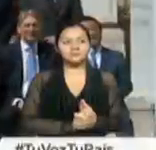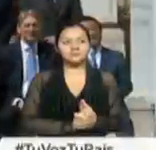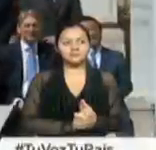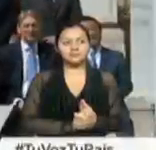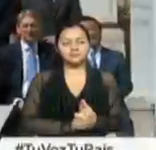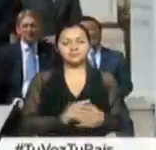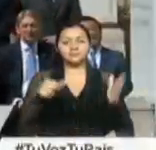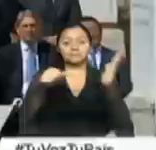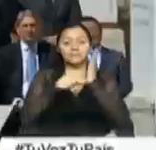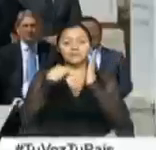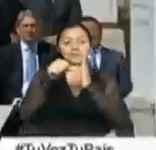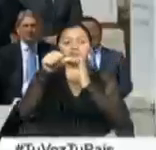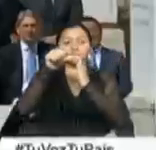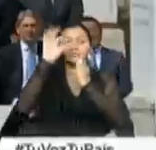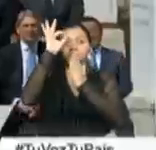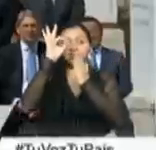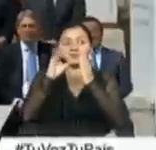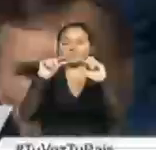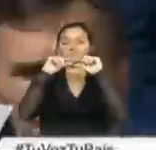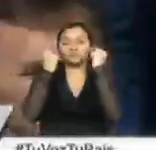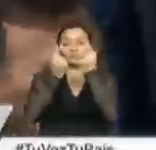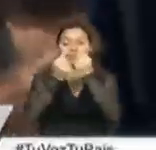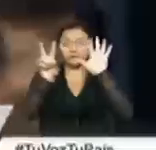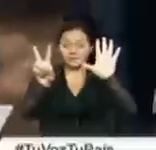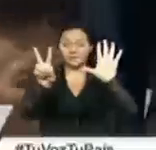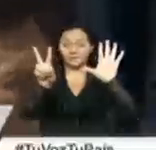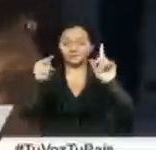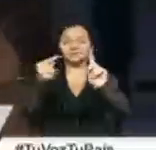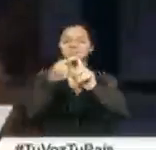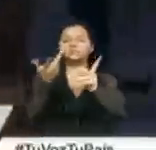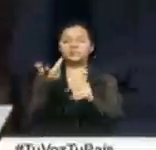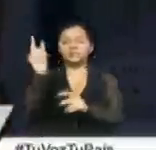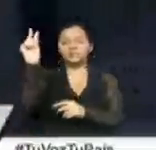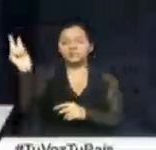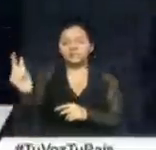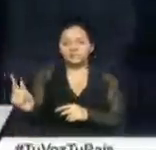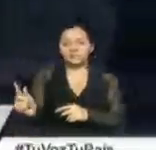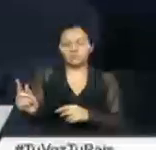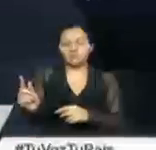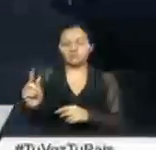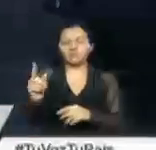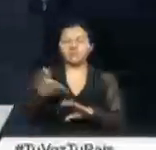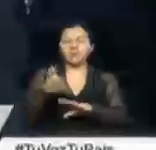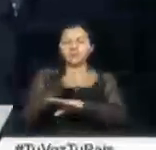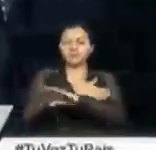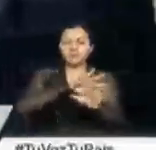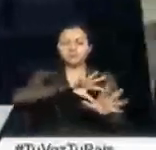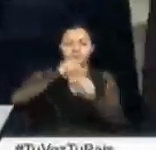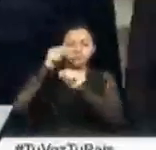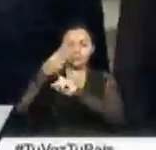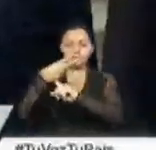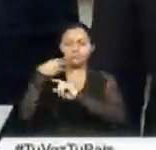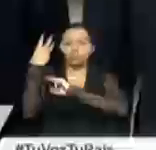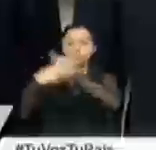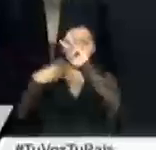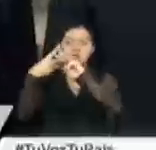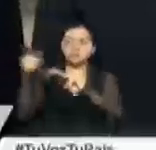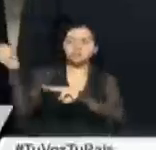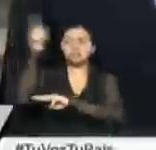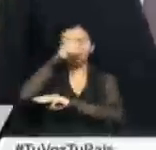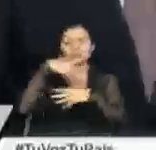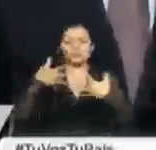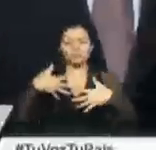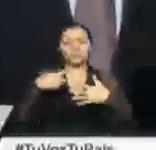Los ministros de finanzas del G7 se reunieron el sábado en Bari, Italia, un día después del gran ataque informático de alcance mundial. En